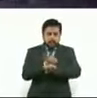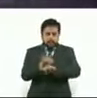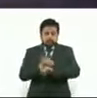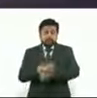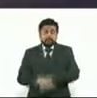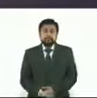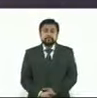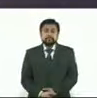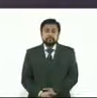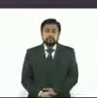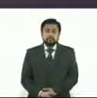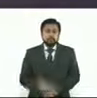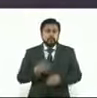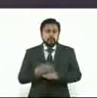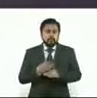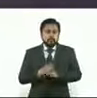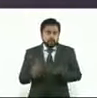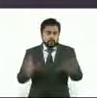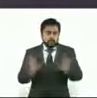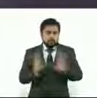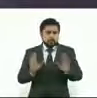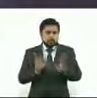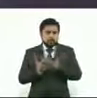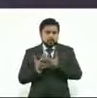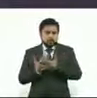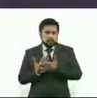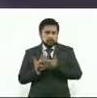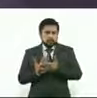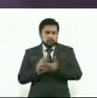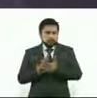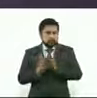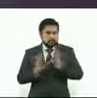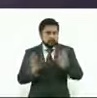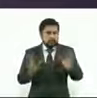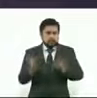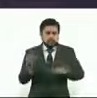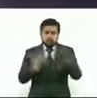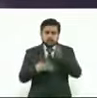Así que todavía estamos en tiempo para permitirle la salida a los participantes.